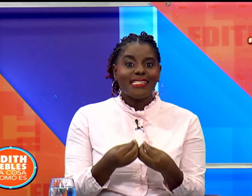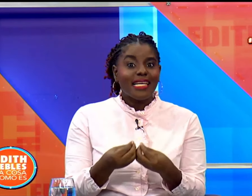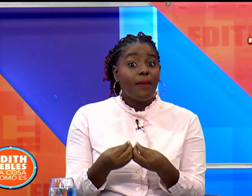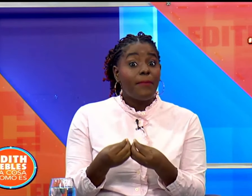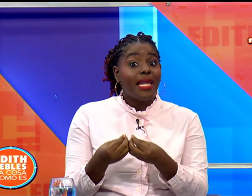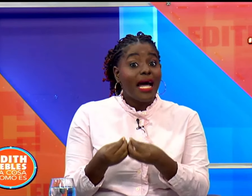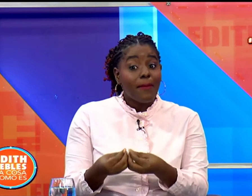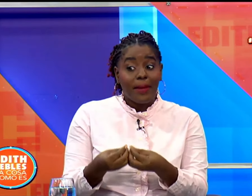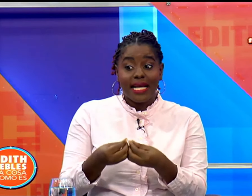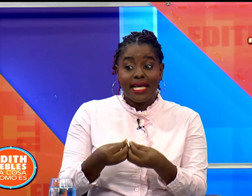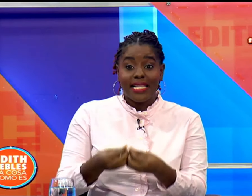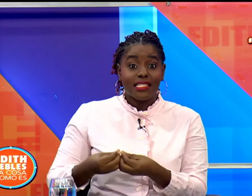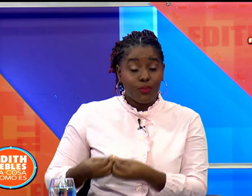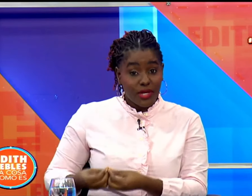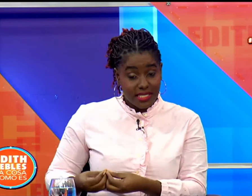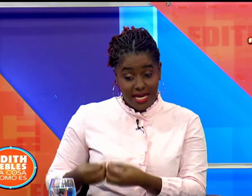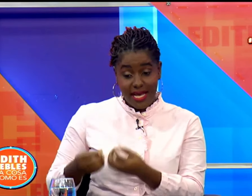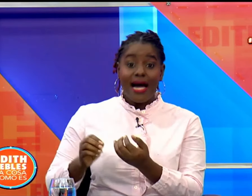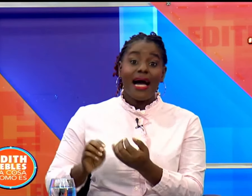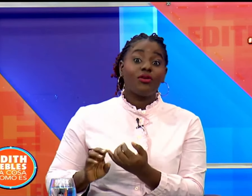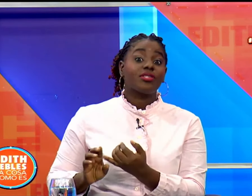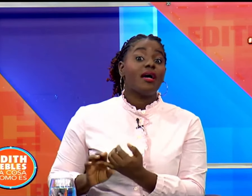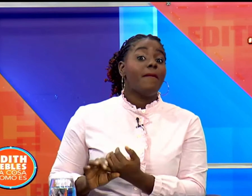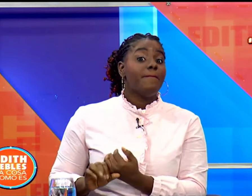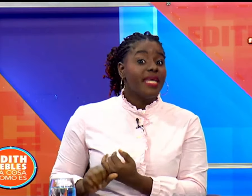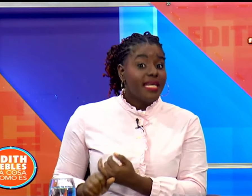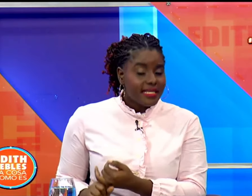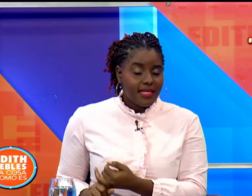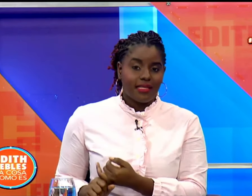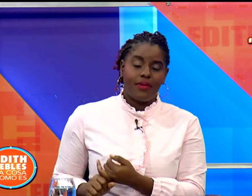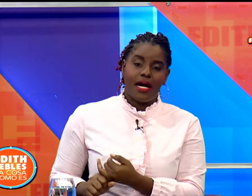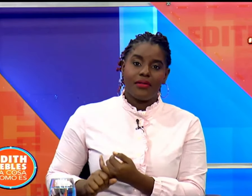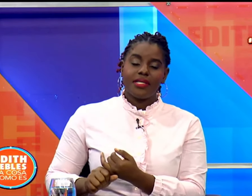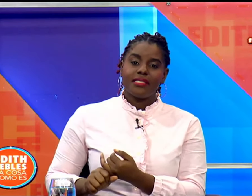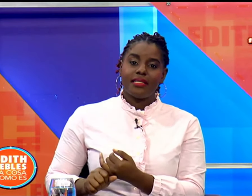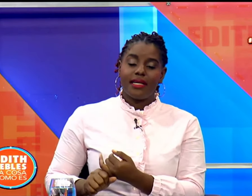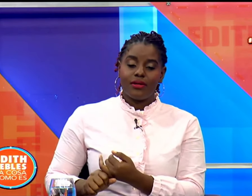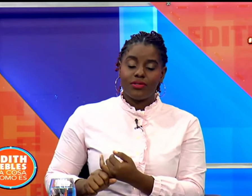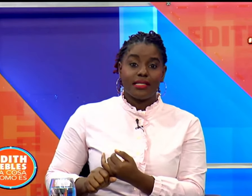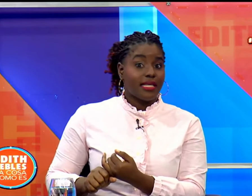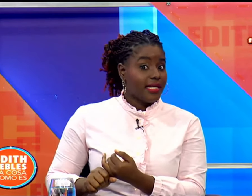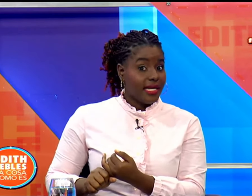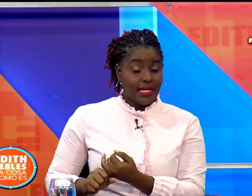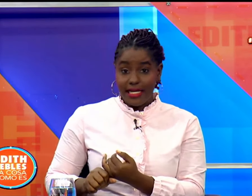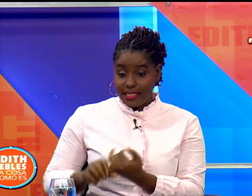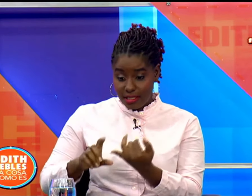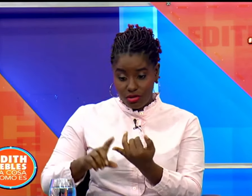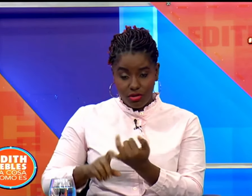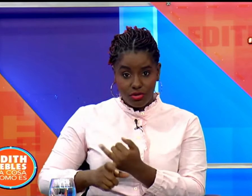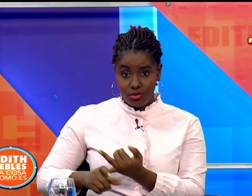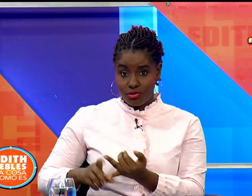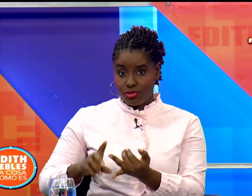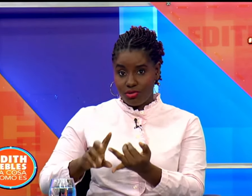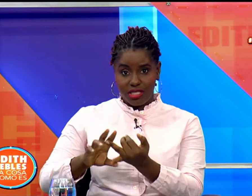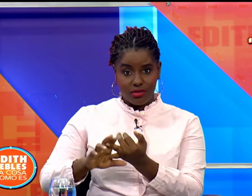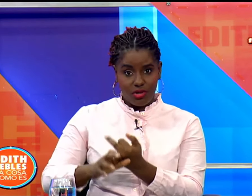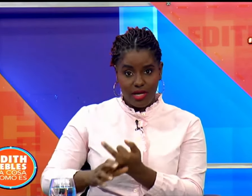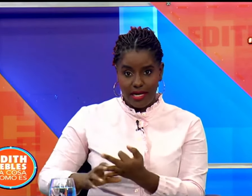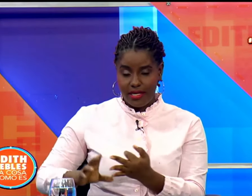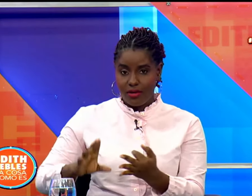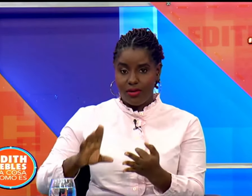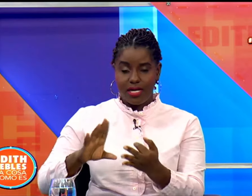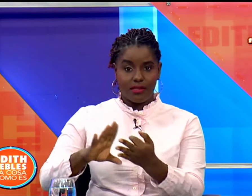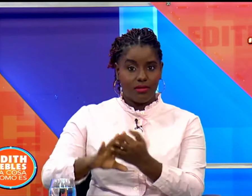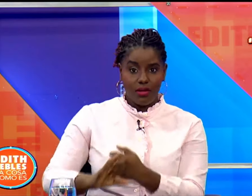¿cuál es el plan para dar respuesta a los miles de trabajadores haitianos que están en el sector construcción,